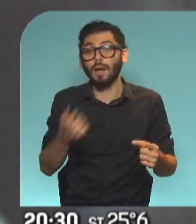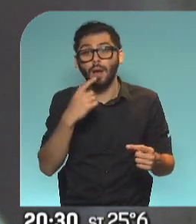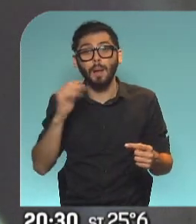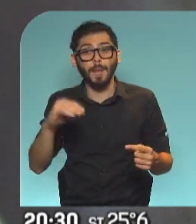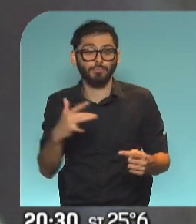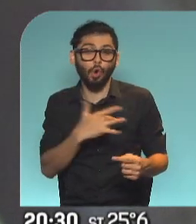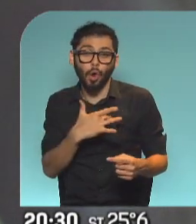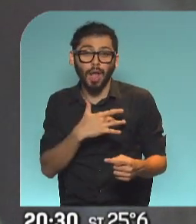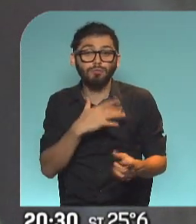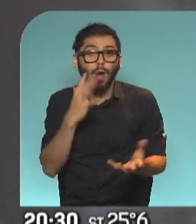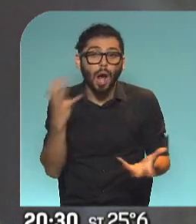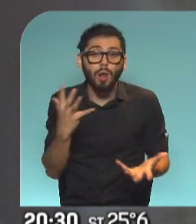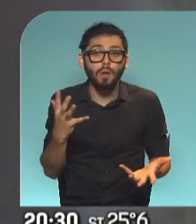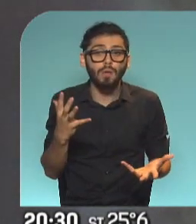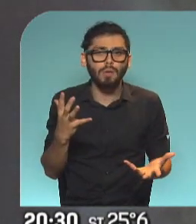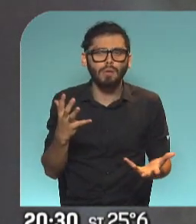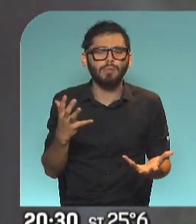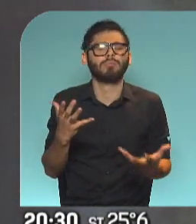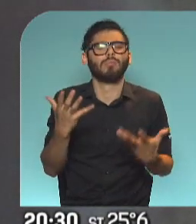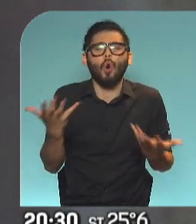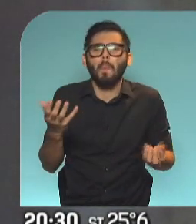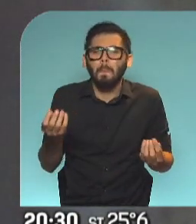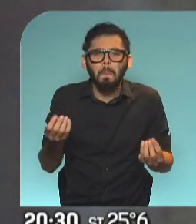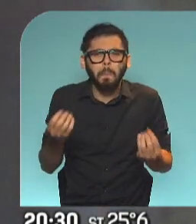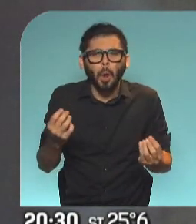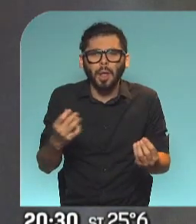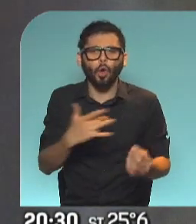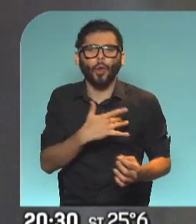por su corazón, ¿por qué en todo caso no se le agregó? Es un minuto.